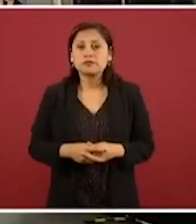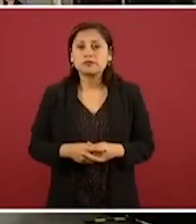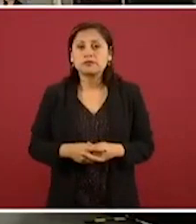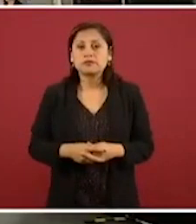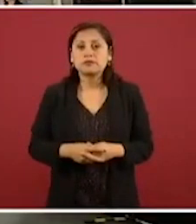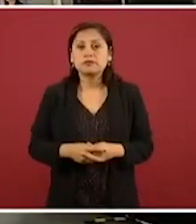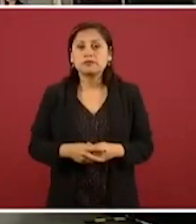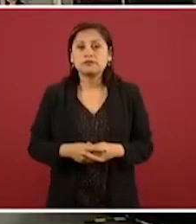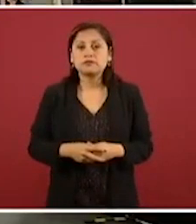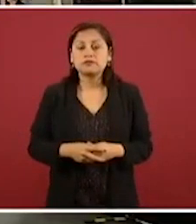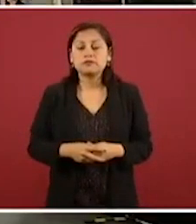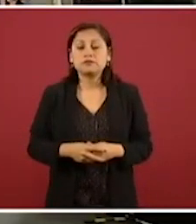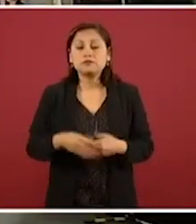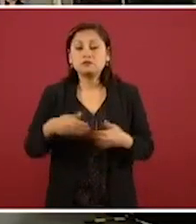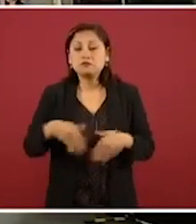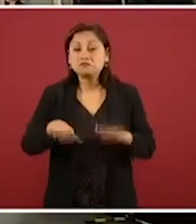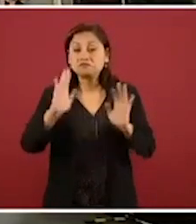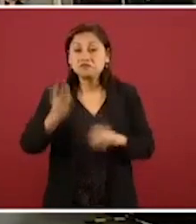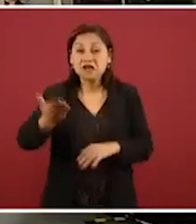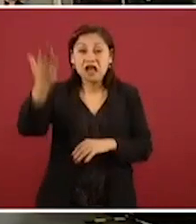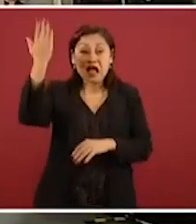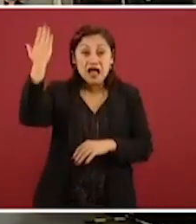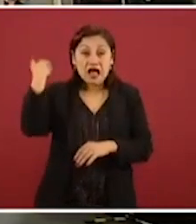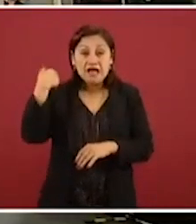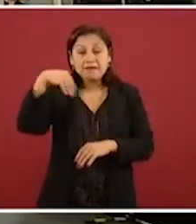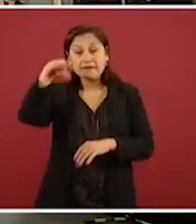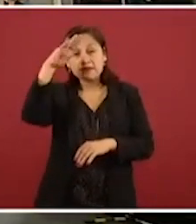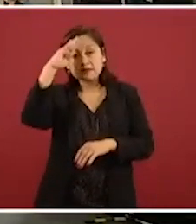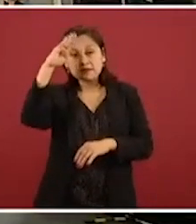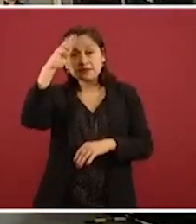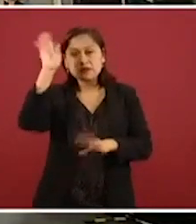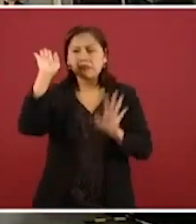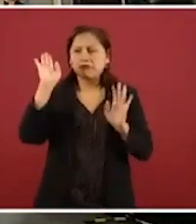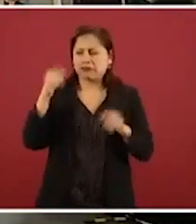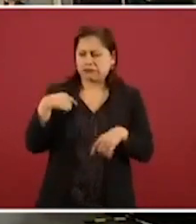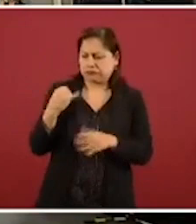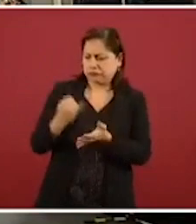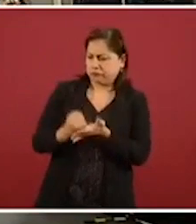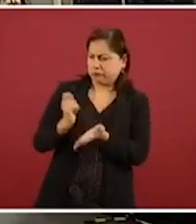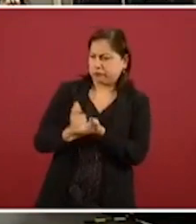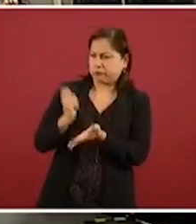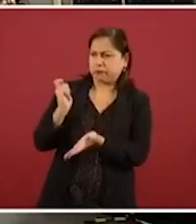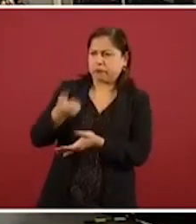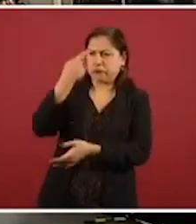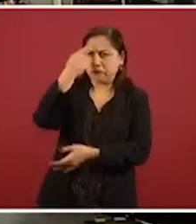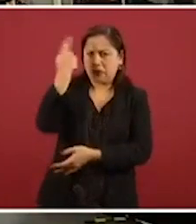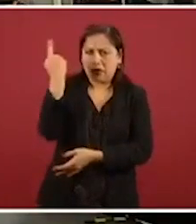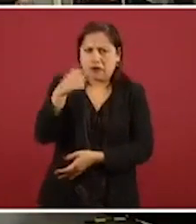Antes se podía decir, ¿para qué pago los impuestos si se los van a robar?